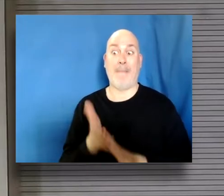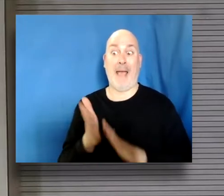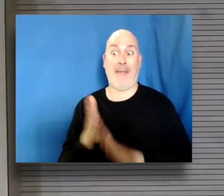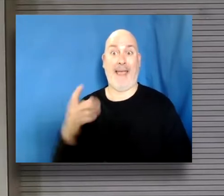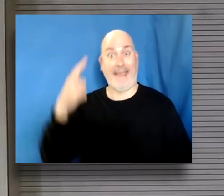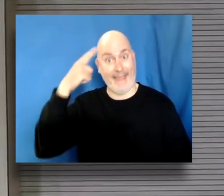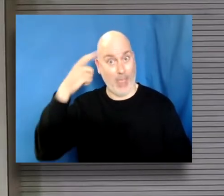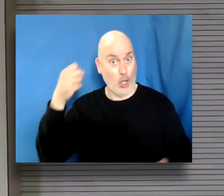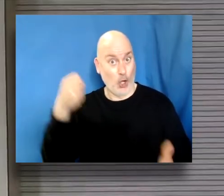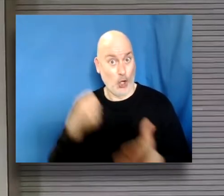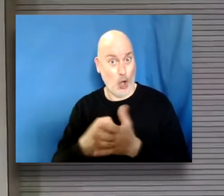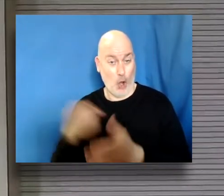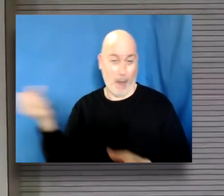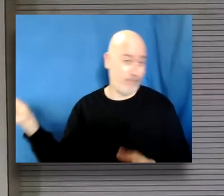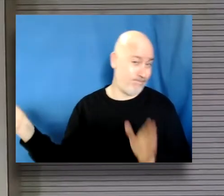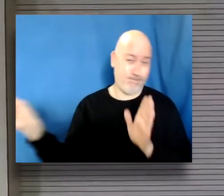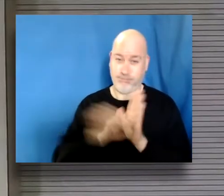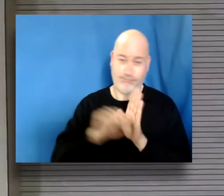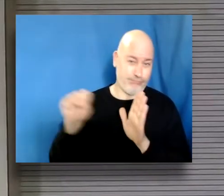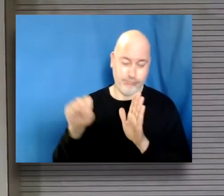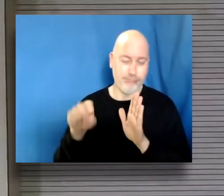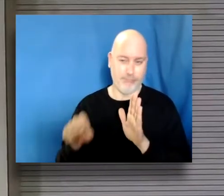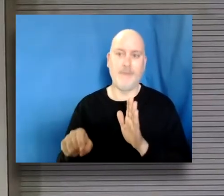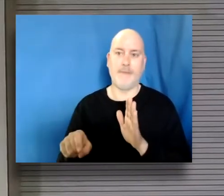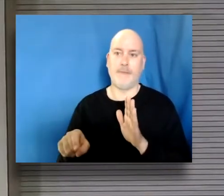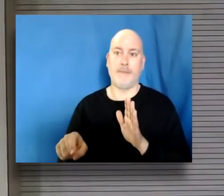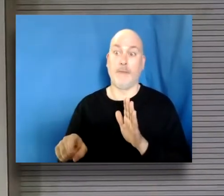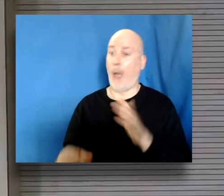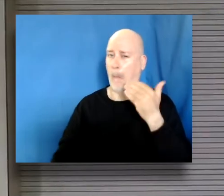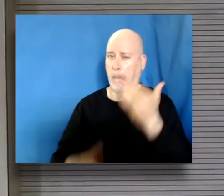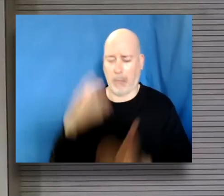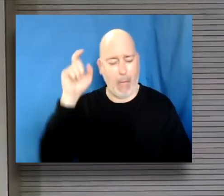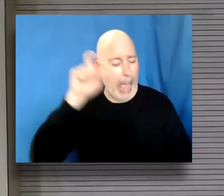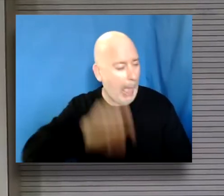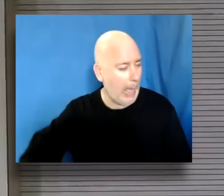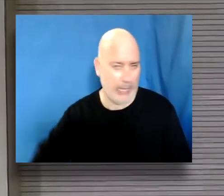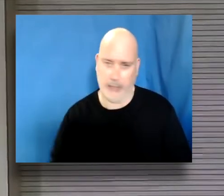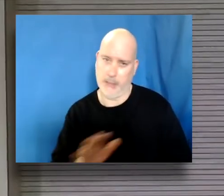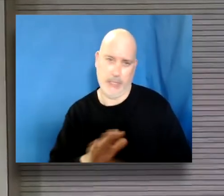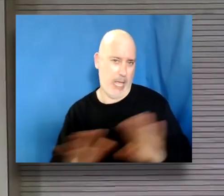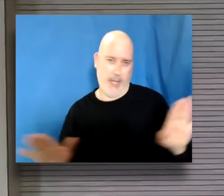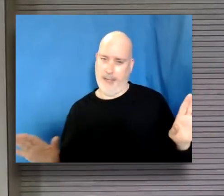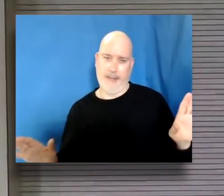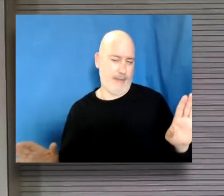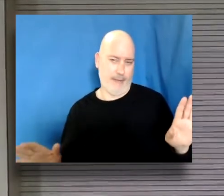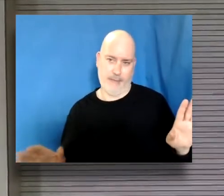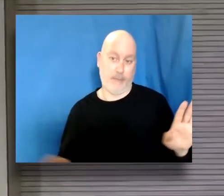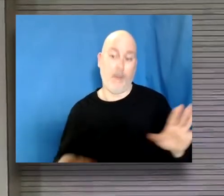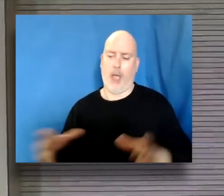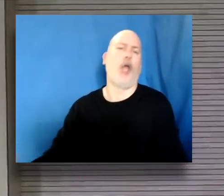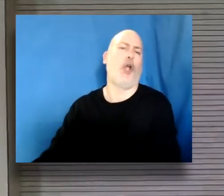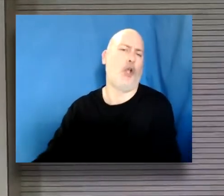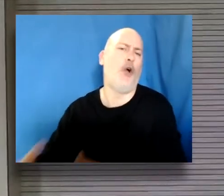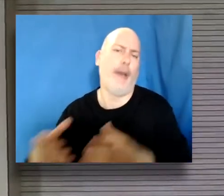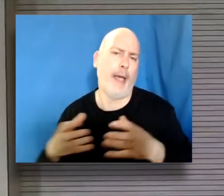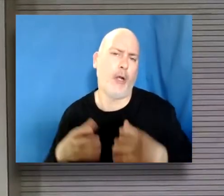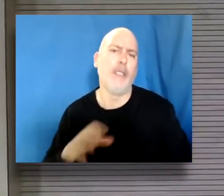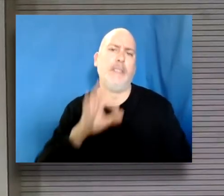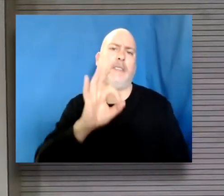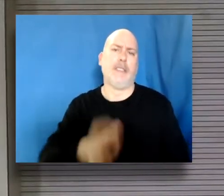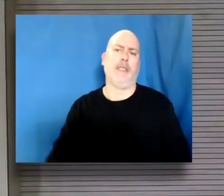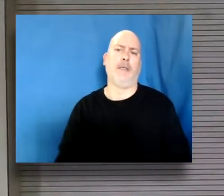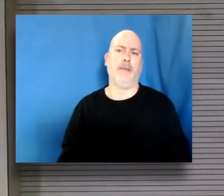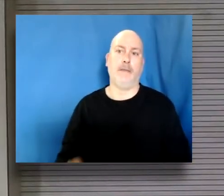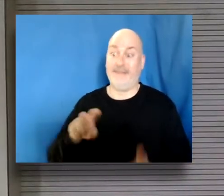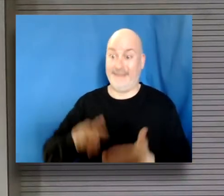hacer, lo normal es que inicie el llanto inmediatamente, aconsejamos cogerlo, ¿sí? Siempre y cuando la caída